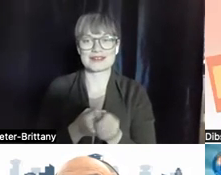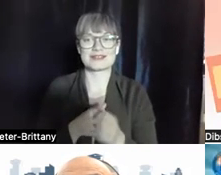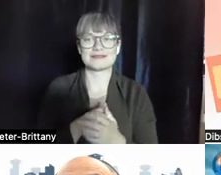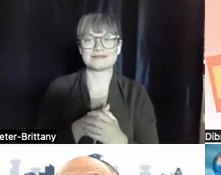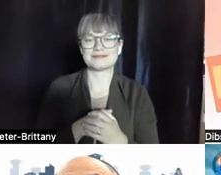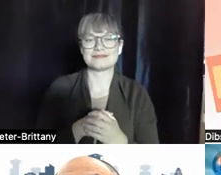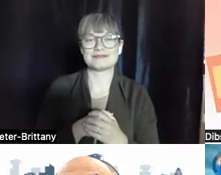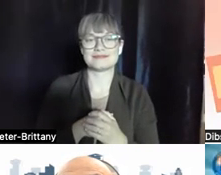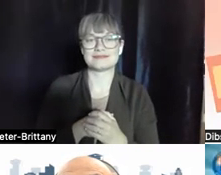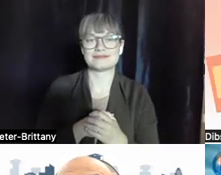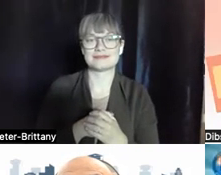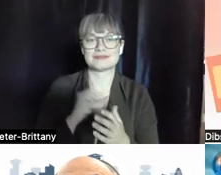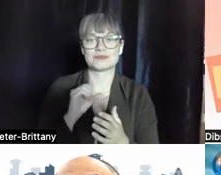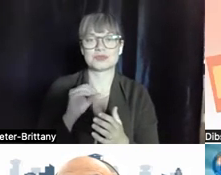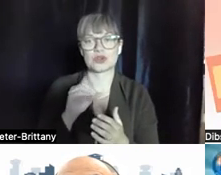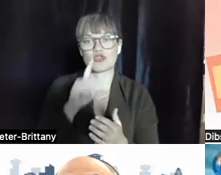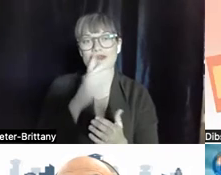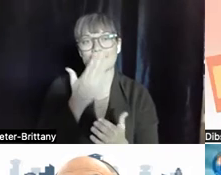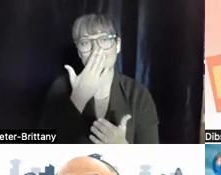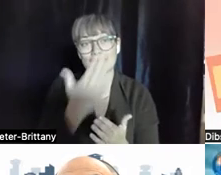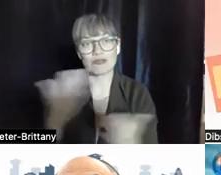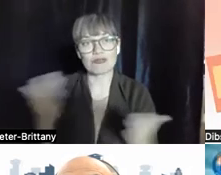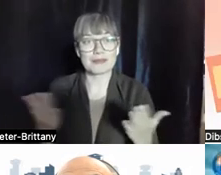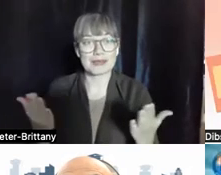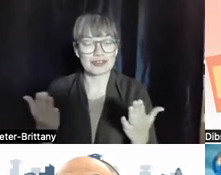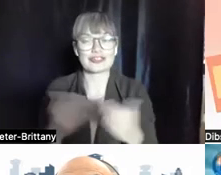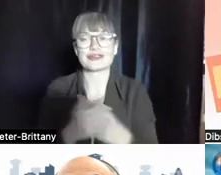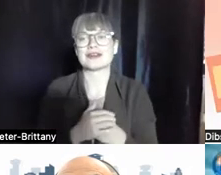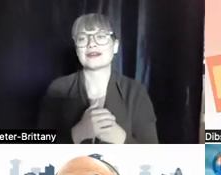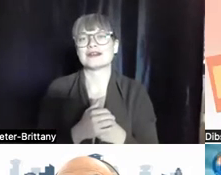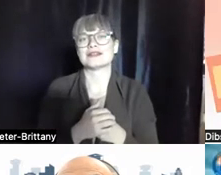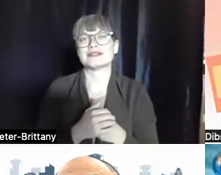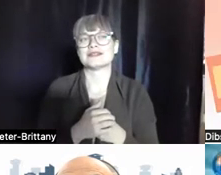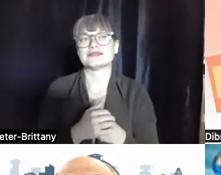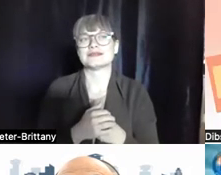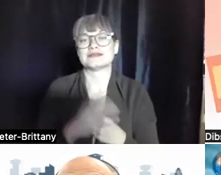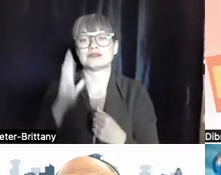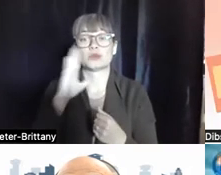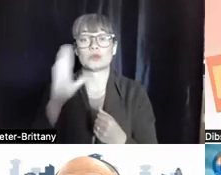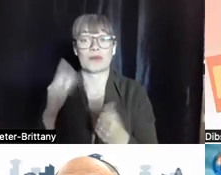comportamiento positivo y justicia restaurativa.